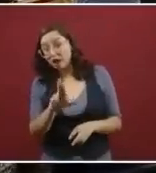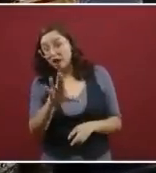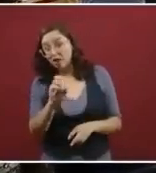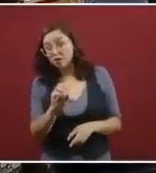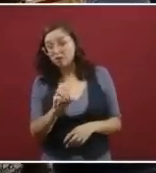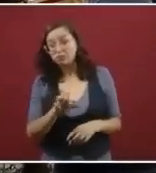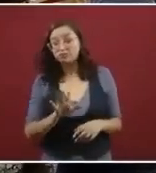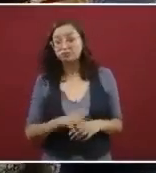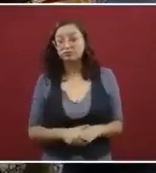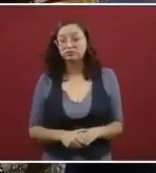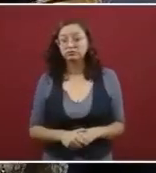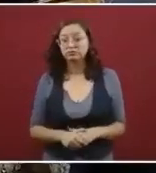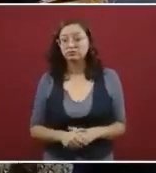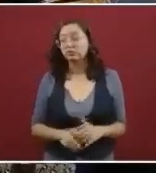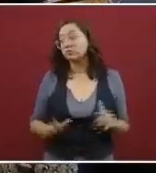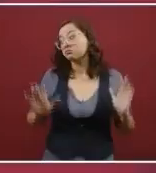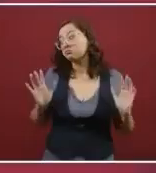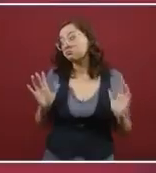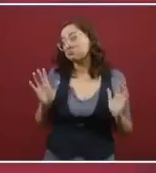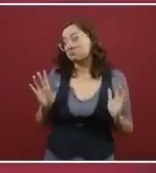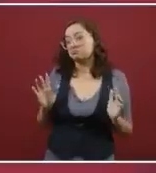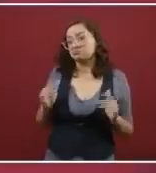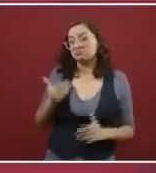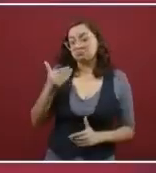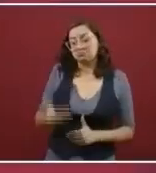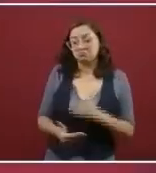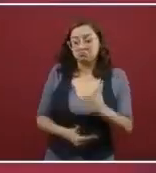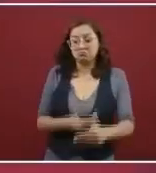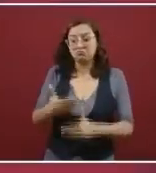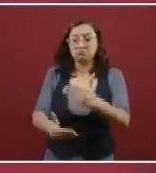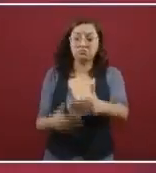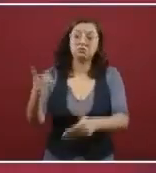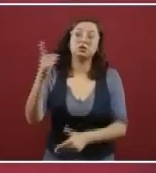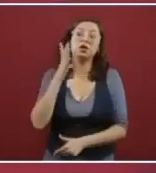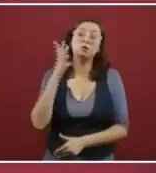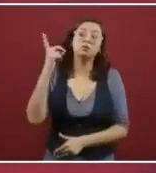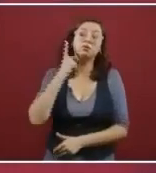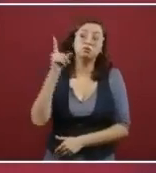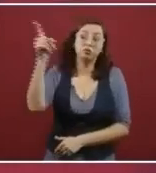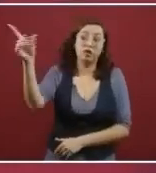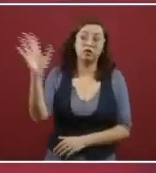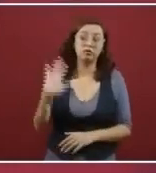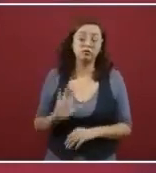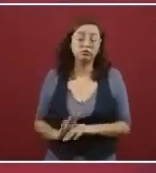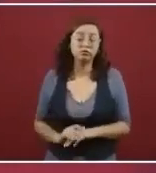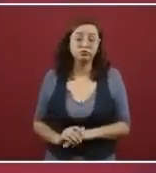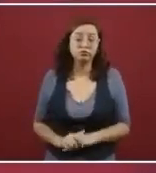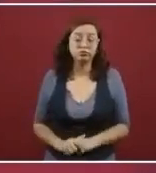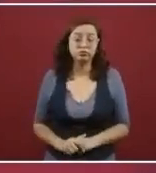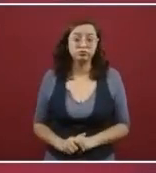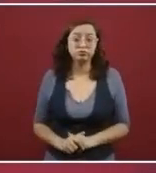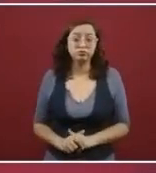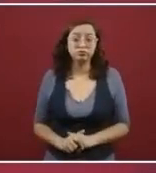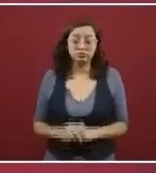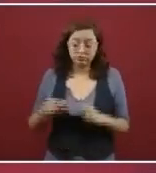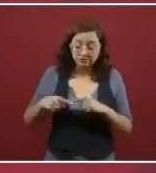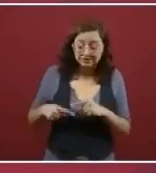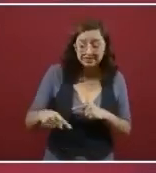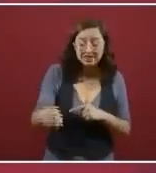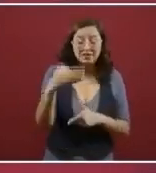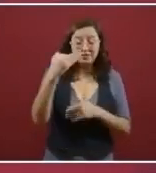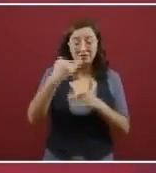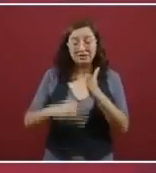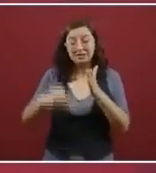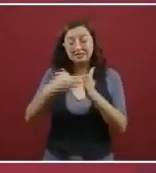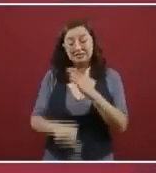Pues se va avanzando, está en la Cámara. Yo espero que en estos días que faltan